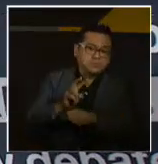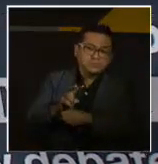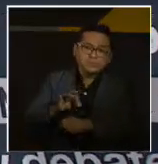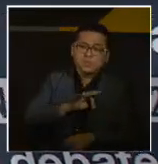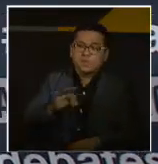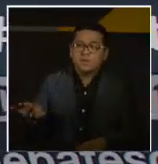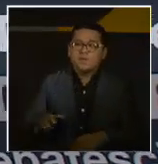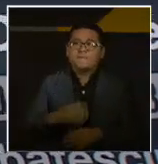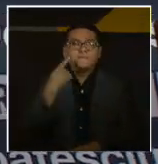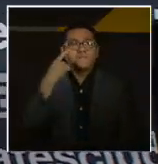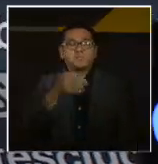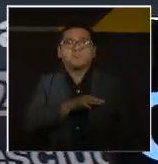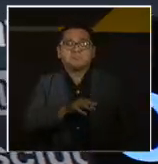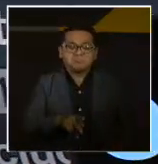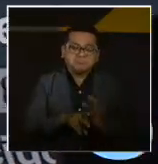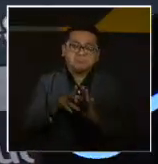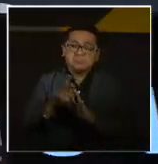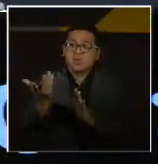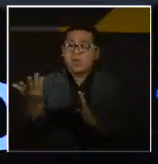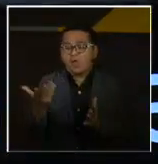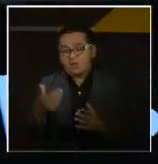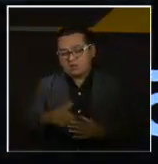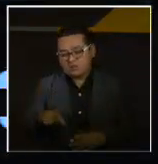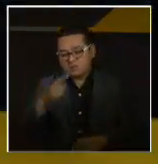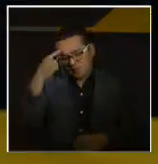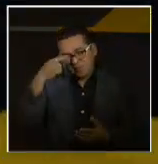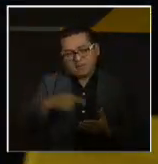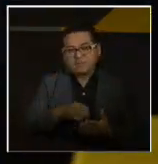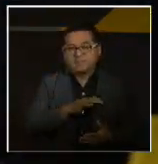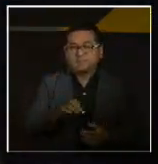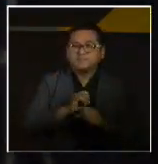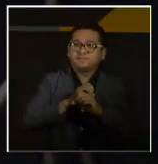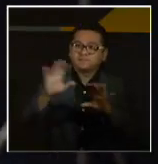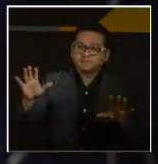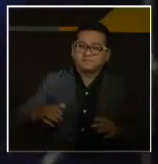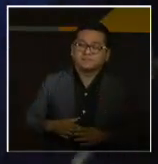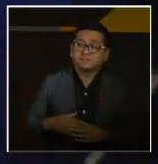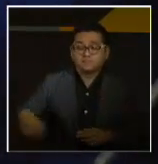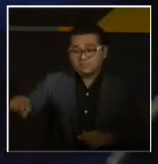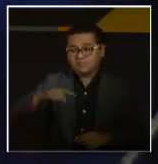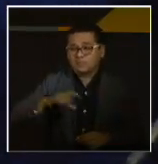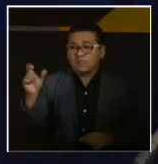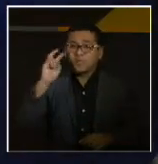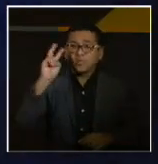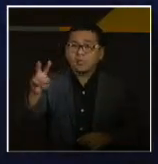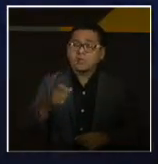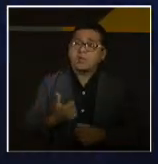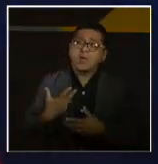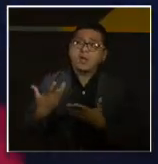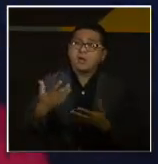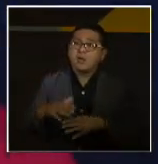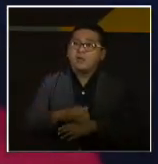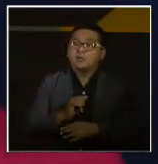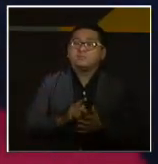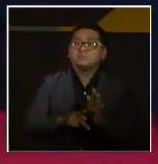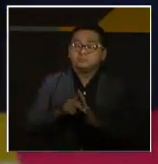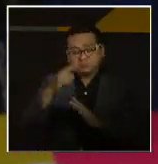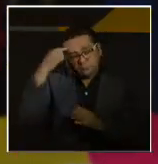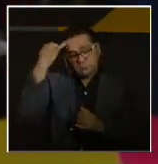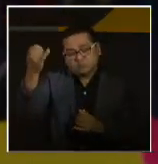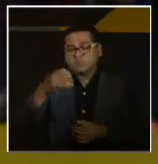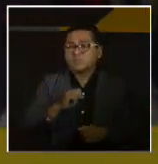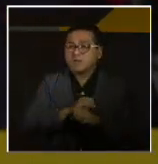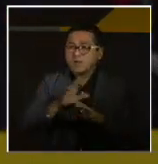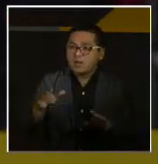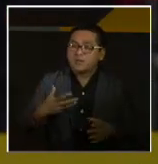ciudadano, para ver que las propuestas se cumplan. Pero también creo que hay que ser muy claros. Nosotros, cuando estamos en campaña, hacemos propuestas y,